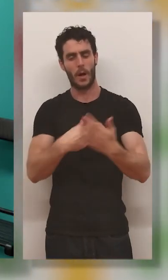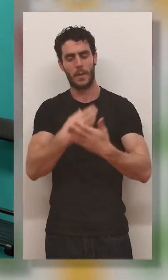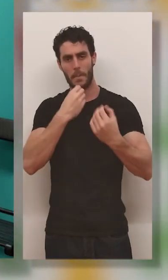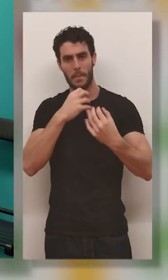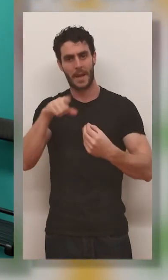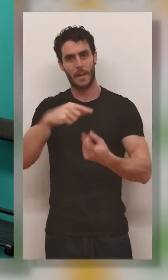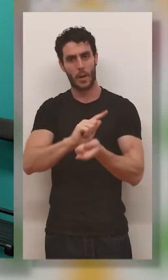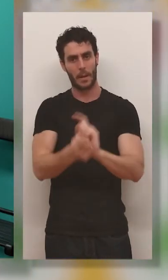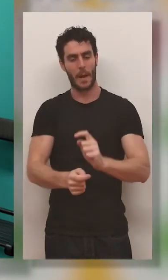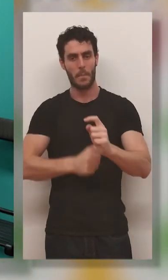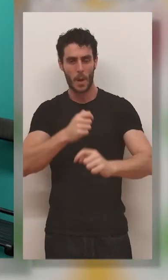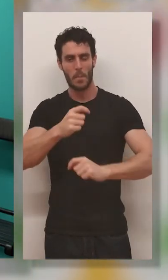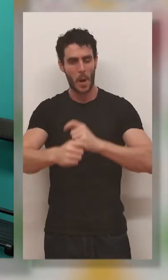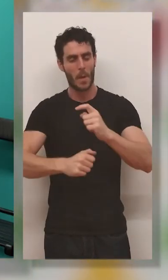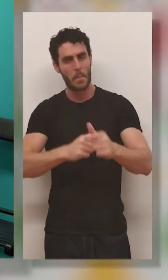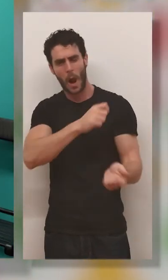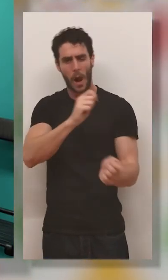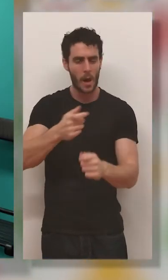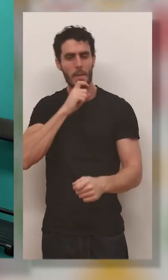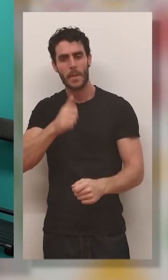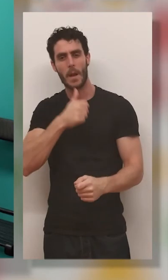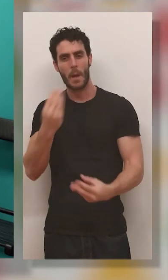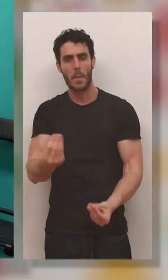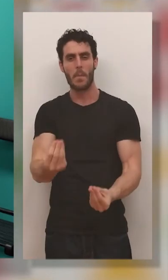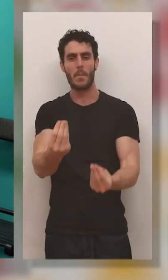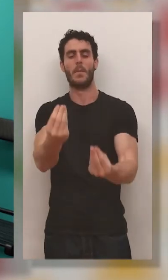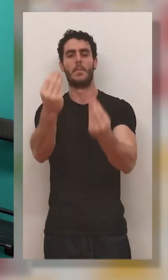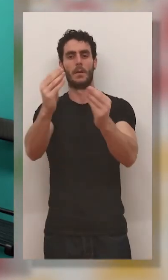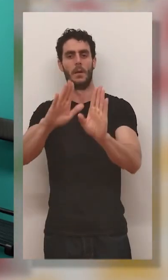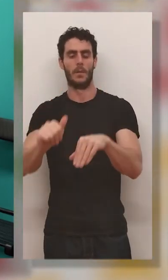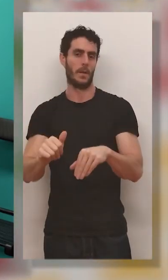bien y luego variarlo poco a poco y ir mejorando poco a poco. Al final,